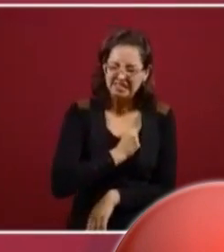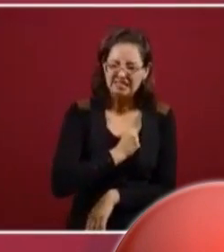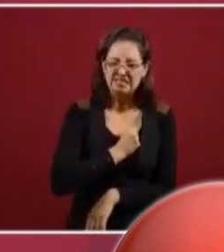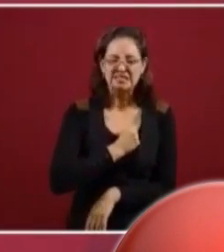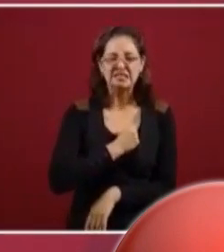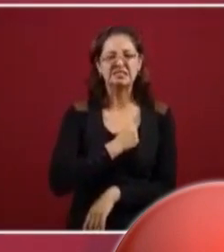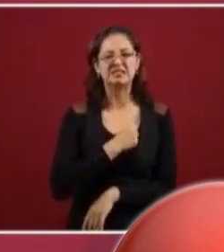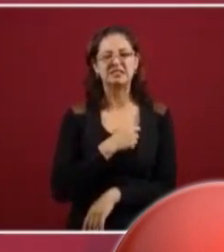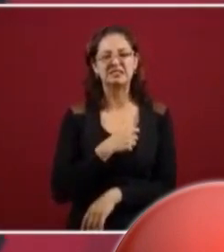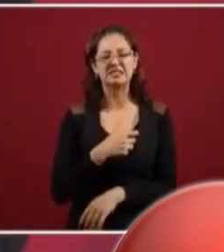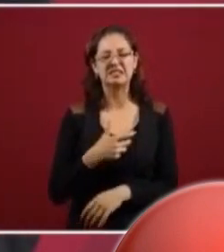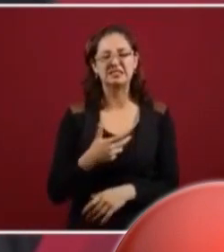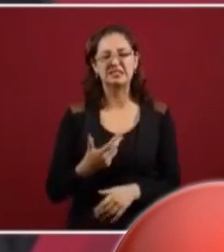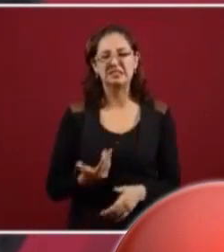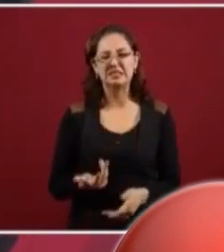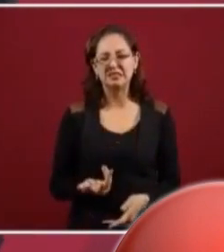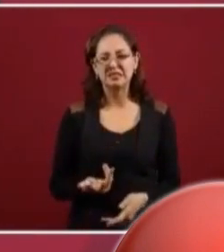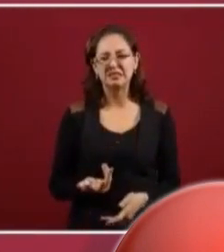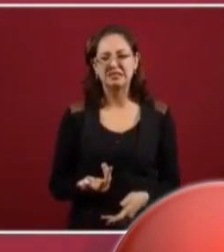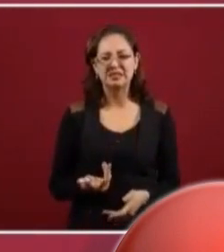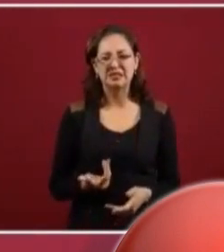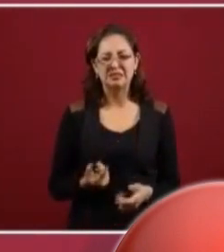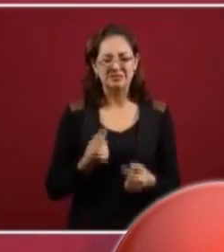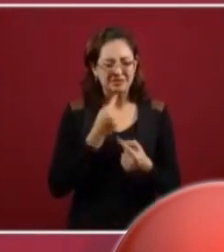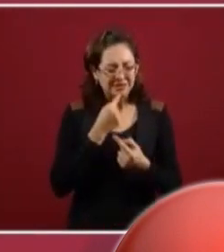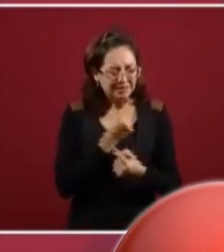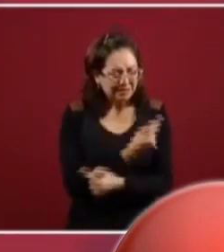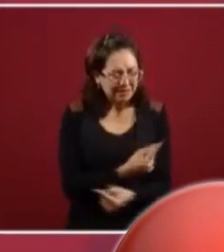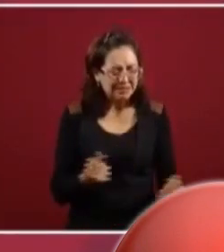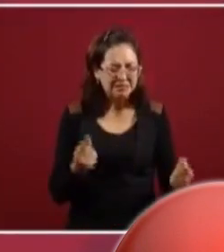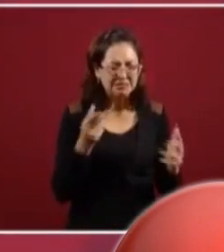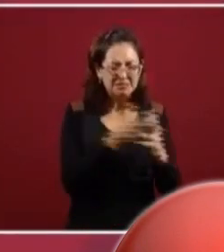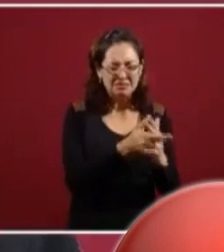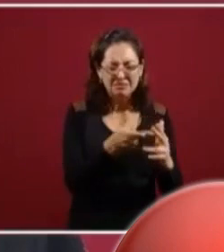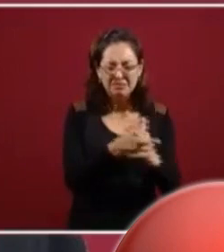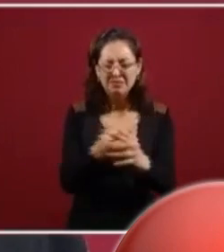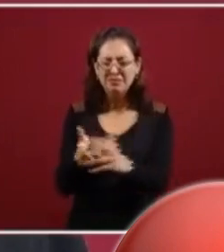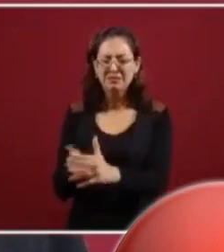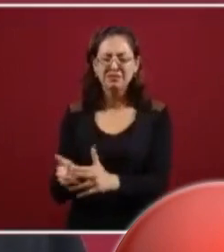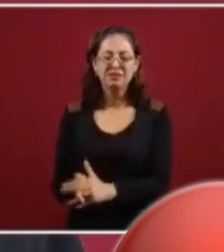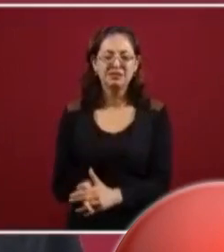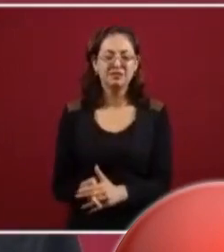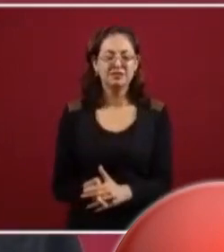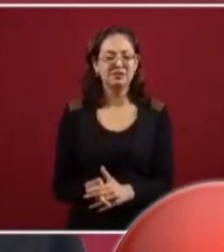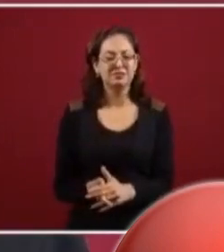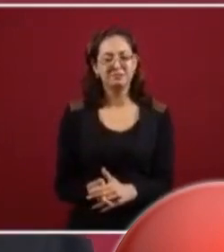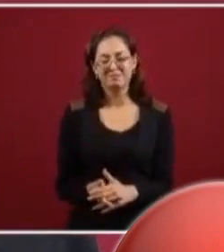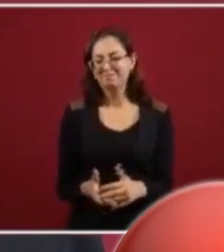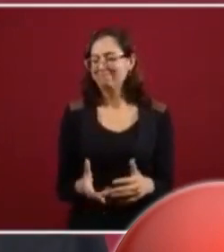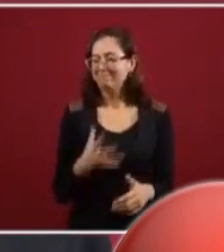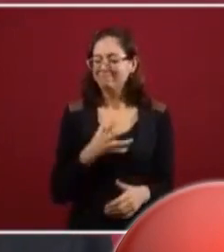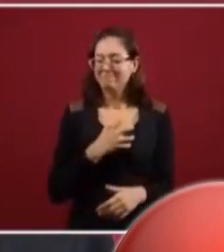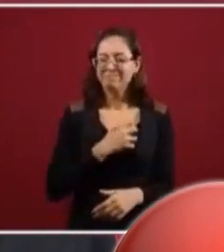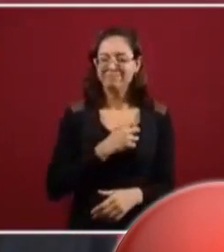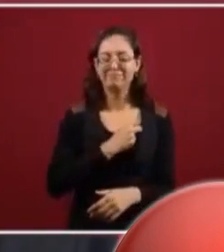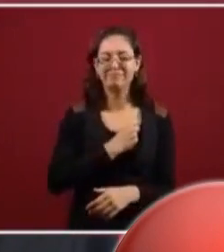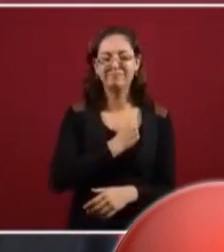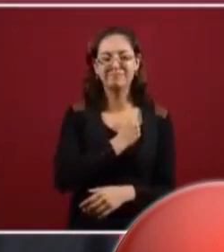el que se asesine a niños. Es muy doloroso,